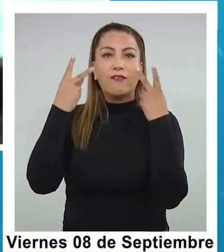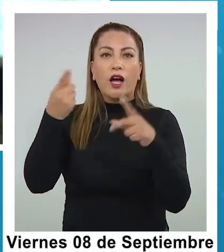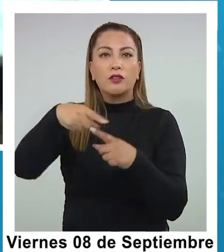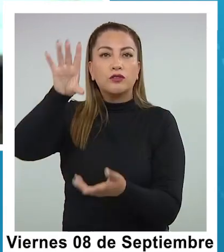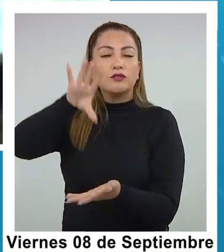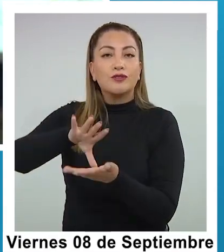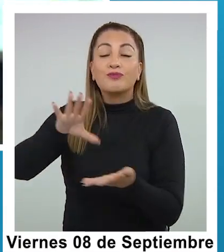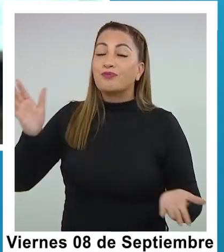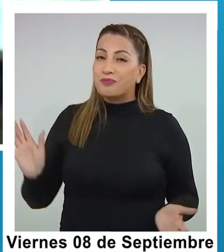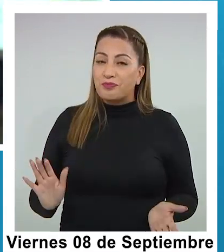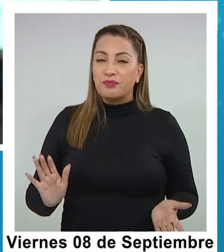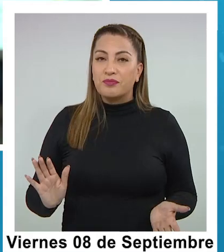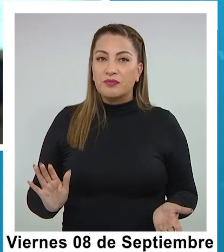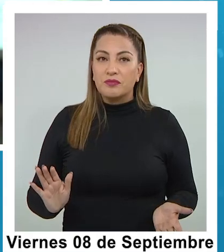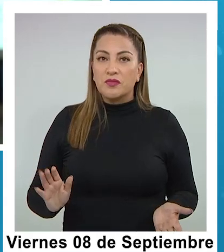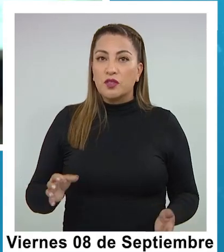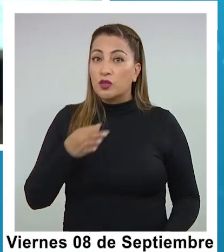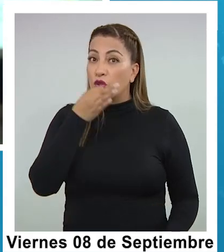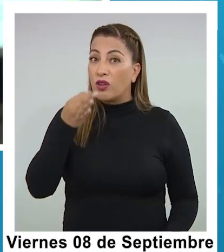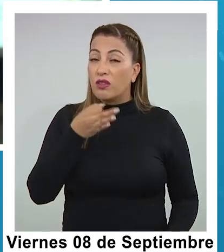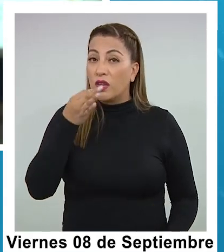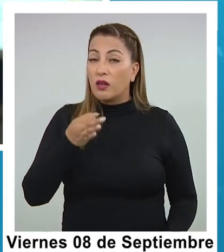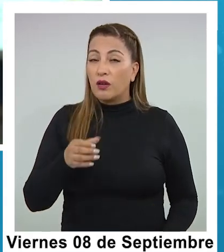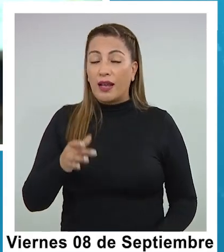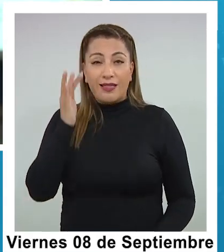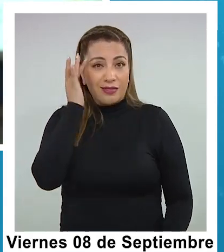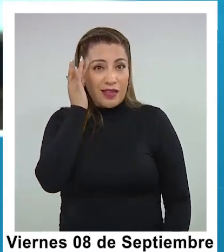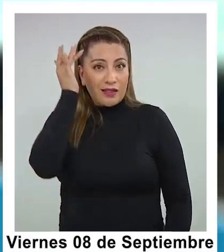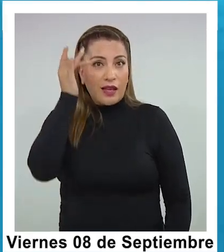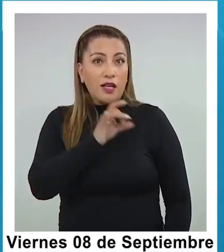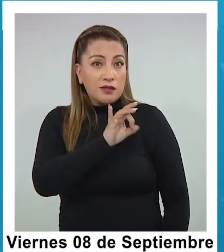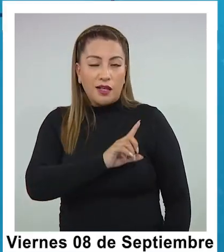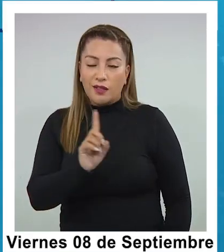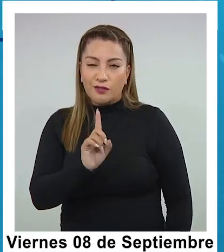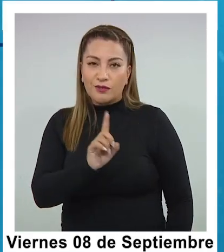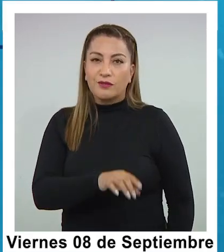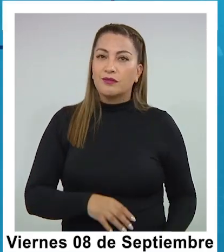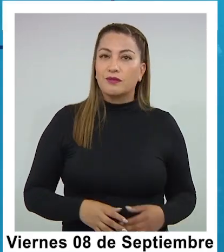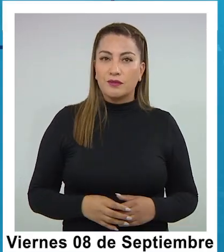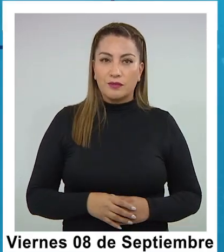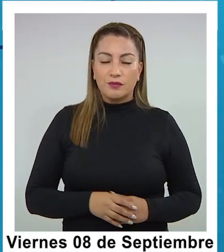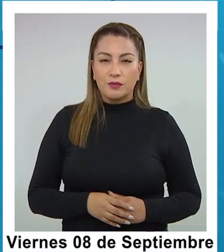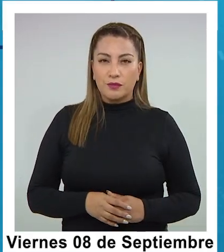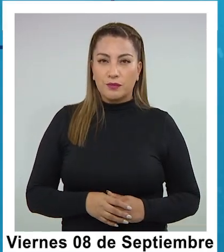mataron afuera. Entonces yo no hablaría mal de la inteligencia chilena.